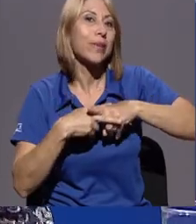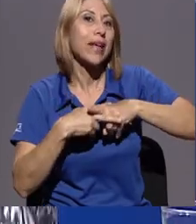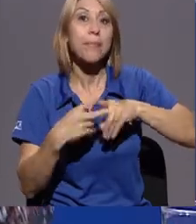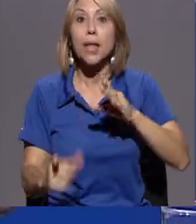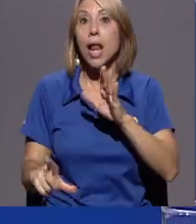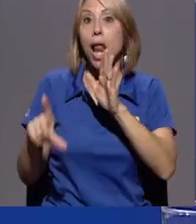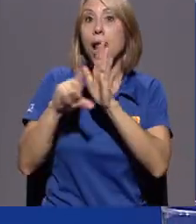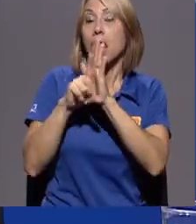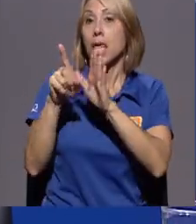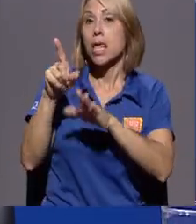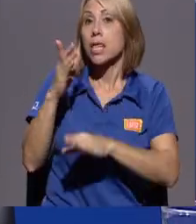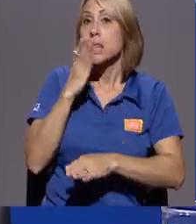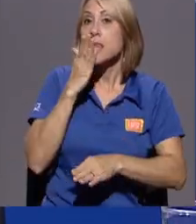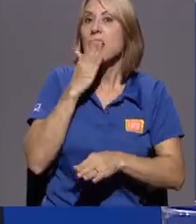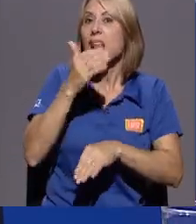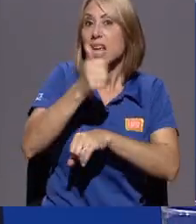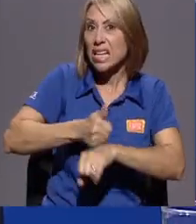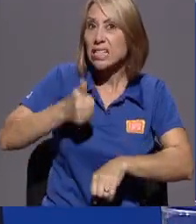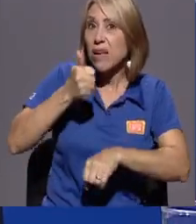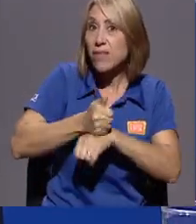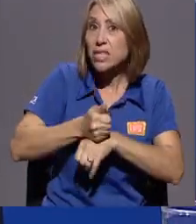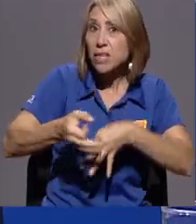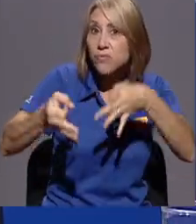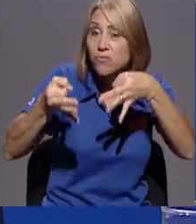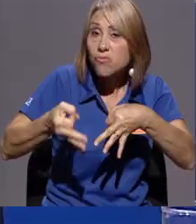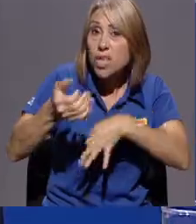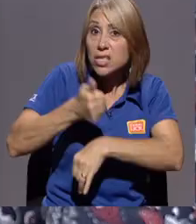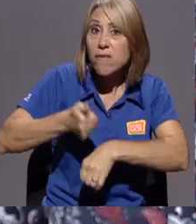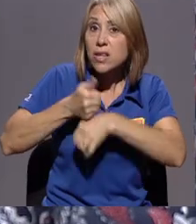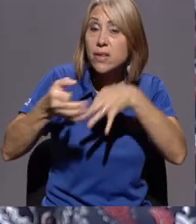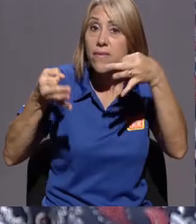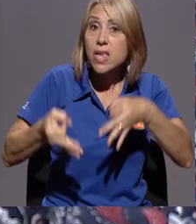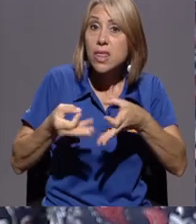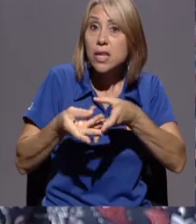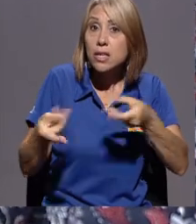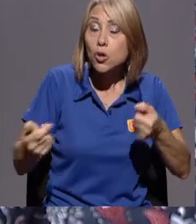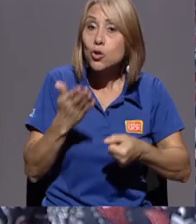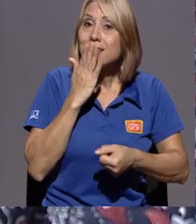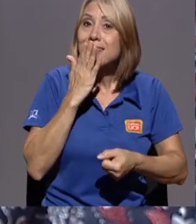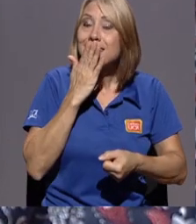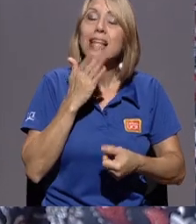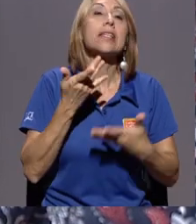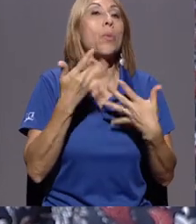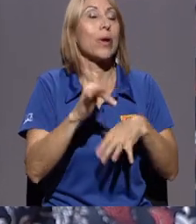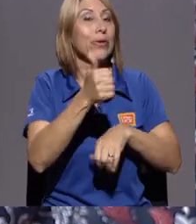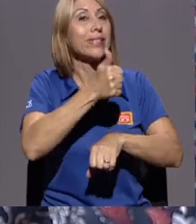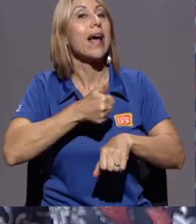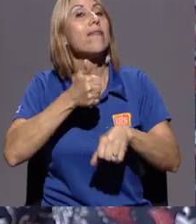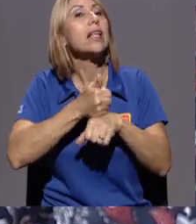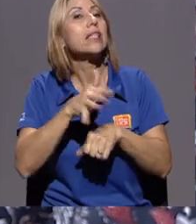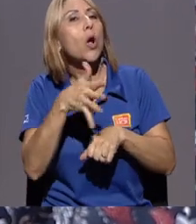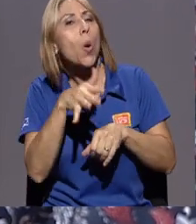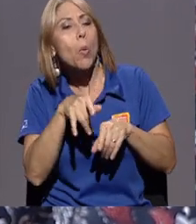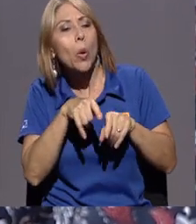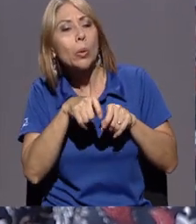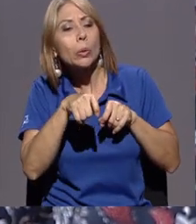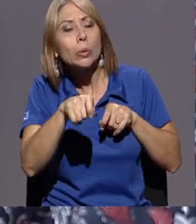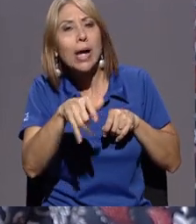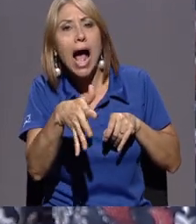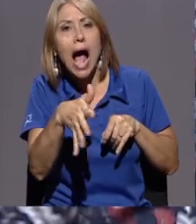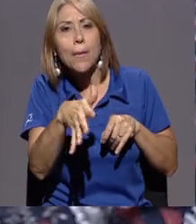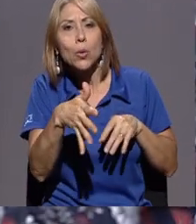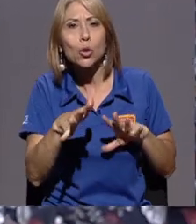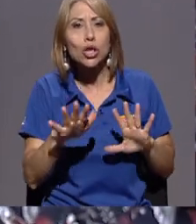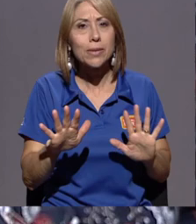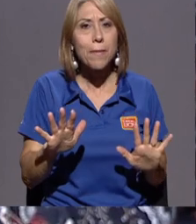indígena que establece, define bien los territorios indígenas? Define una aproximación, ¿verdad? Es uno de los temas en el sentido